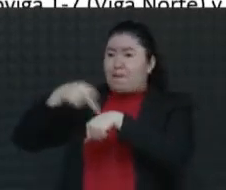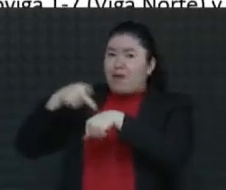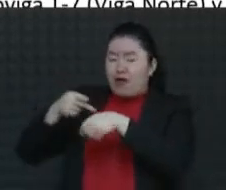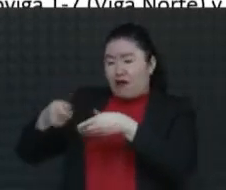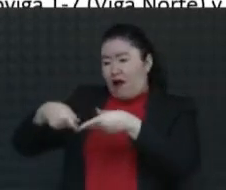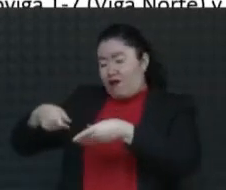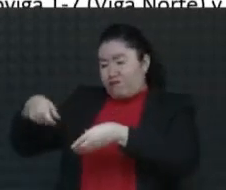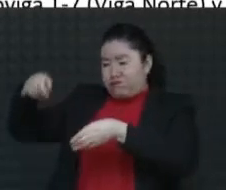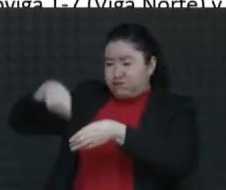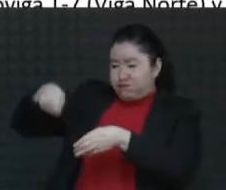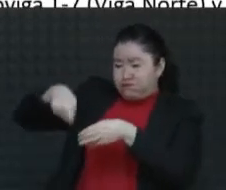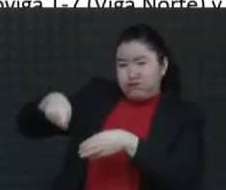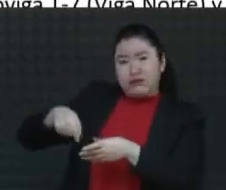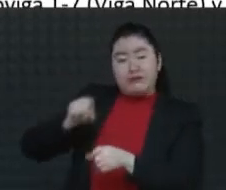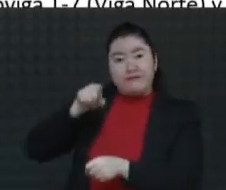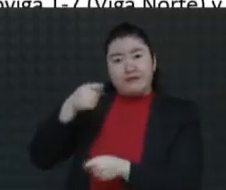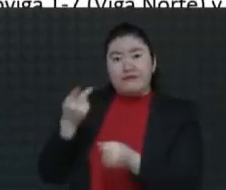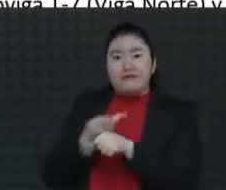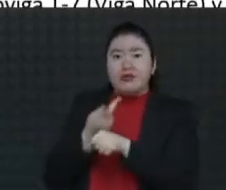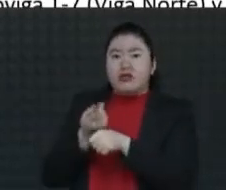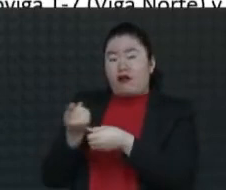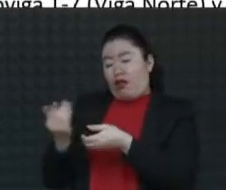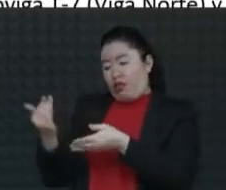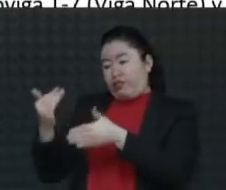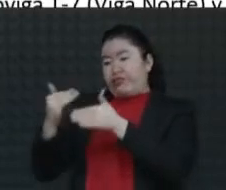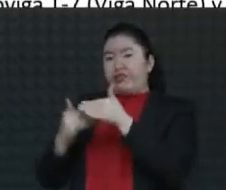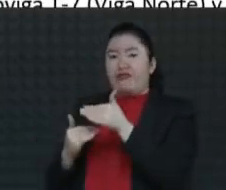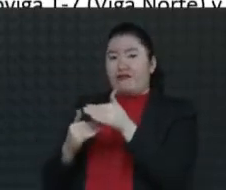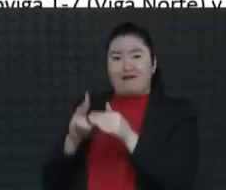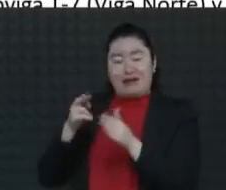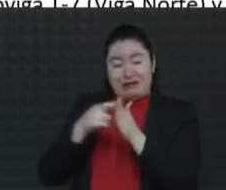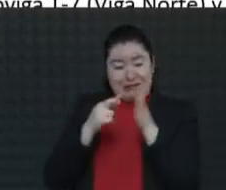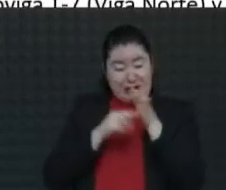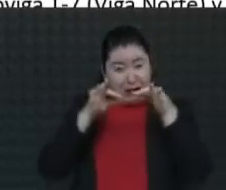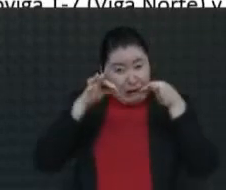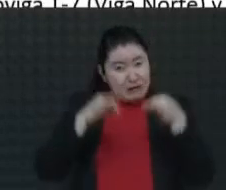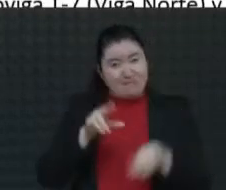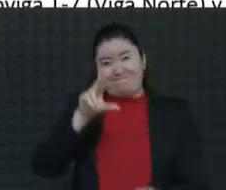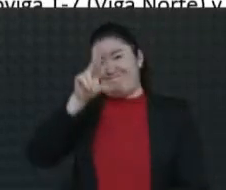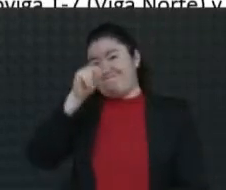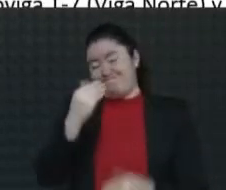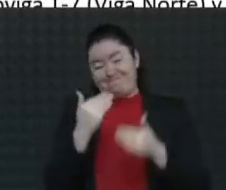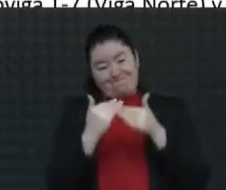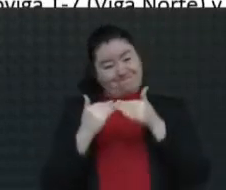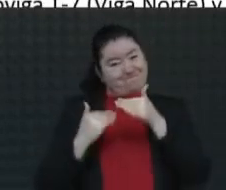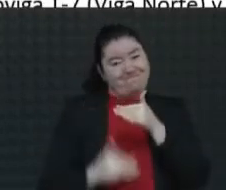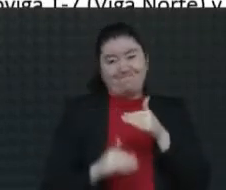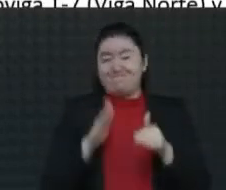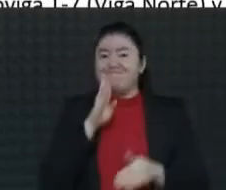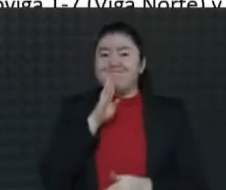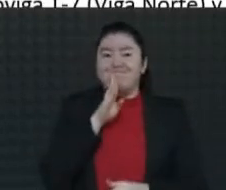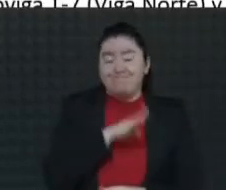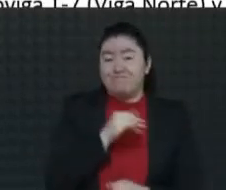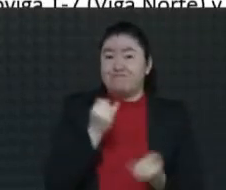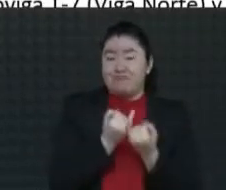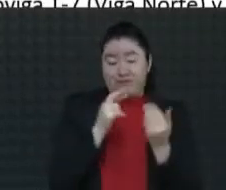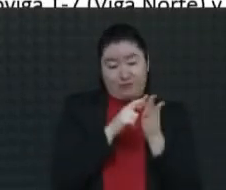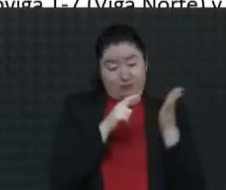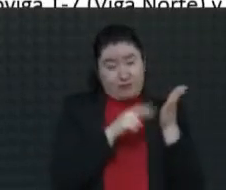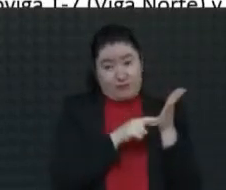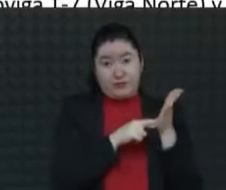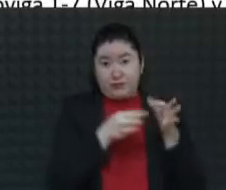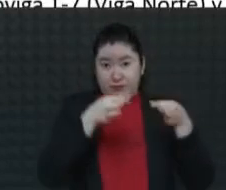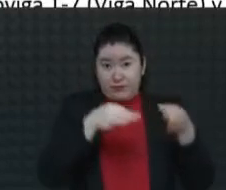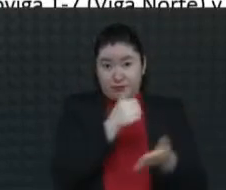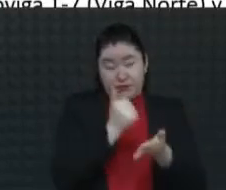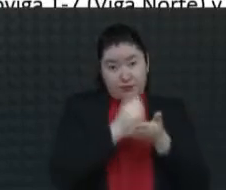losas coladas en el sitio cayeron por debajo de los criterios mínimos especificados en las normas técnicas complementarias oficiales de